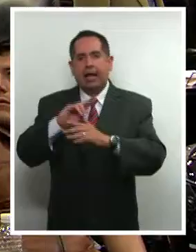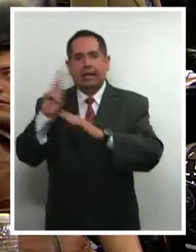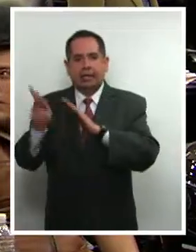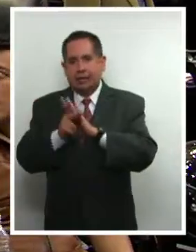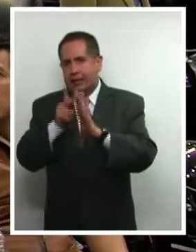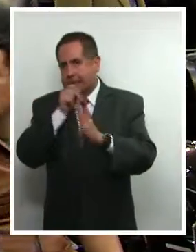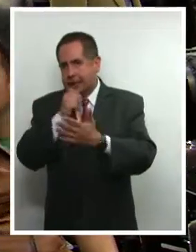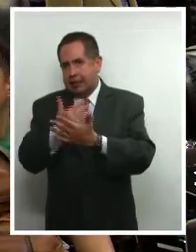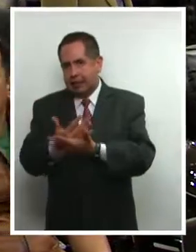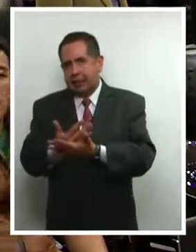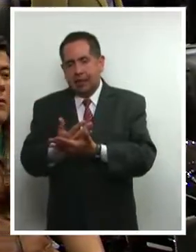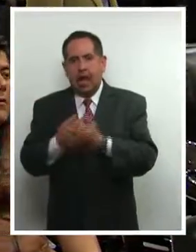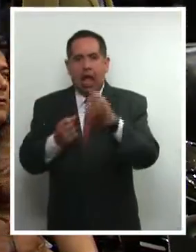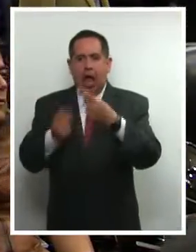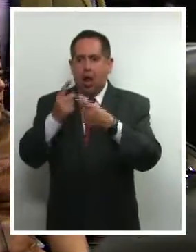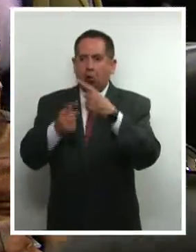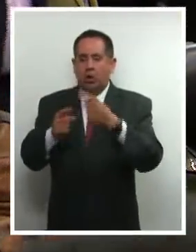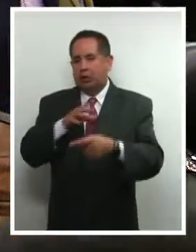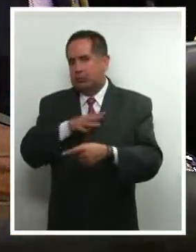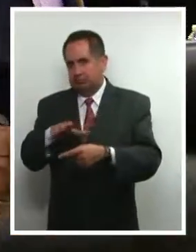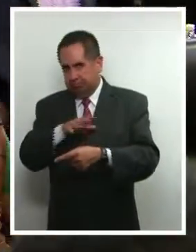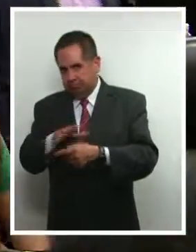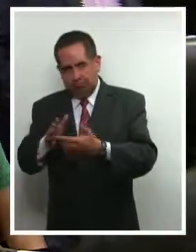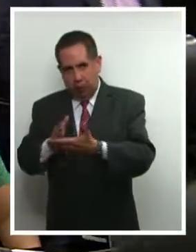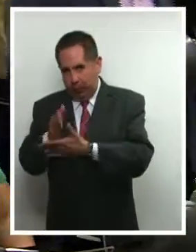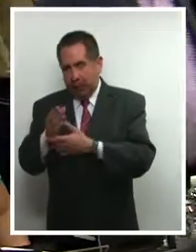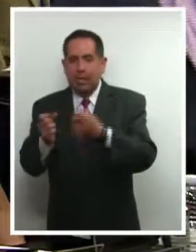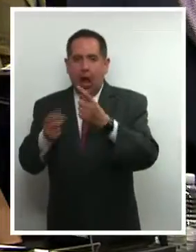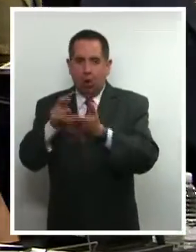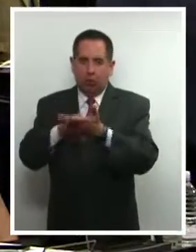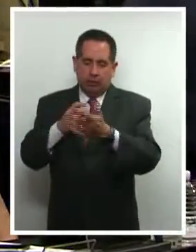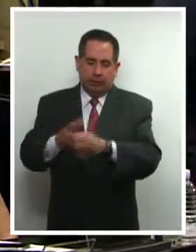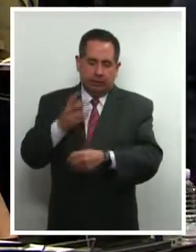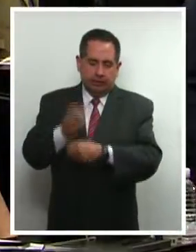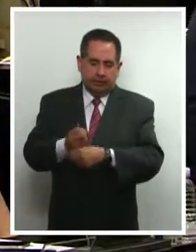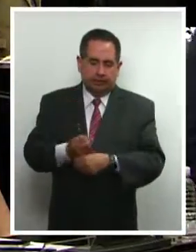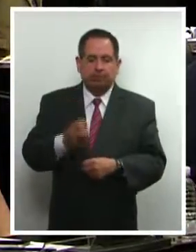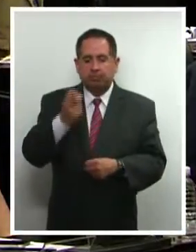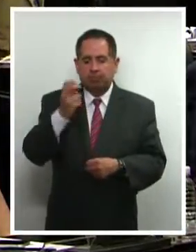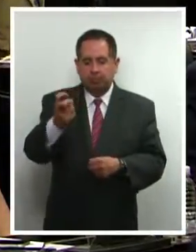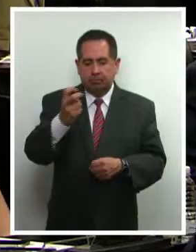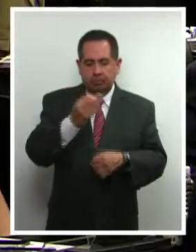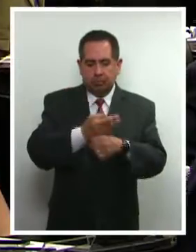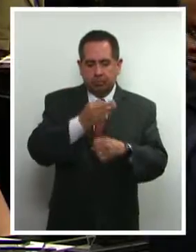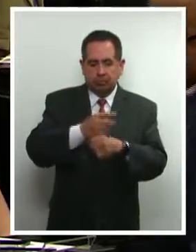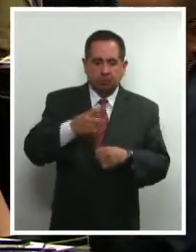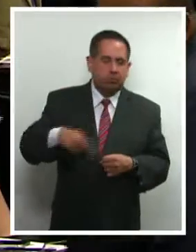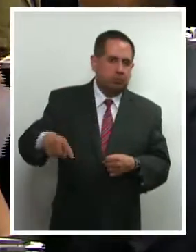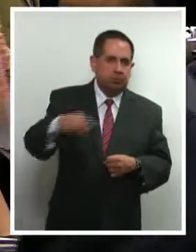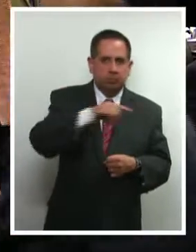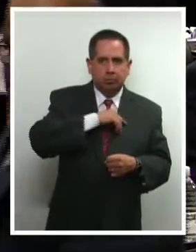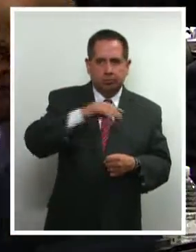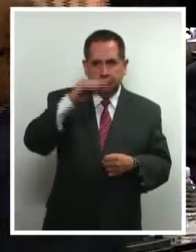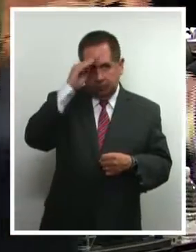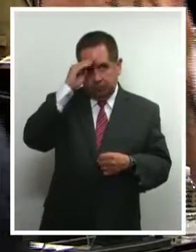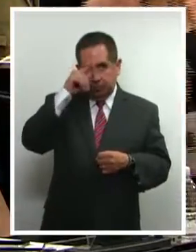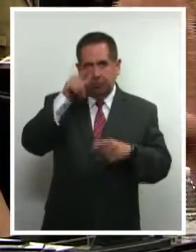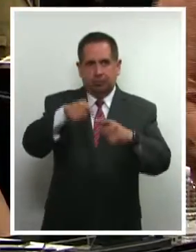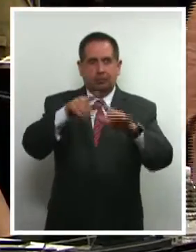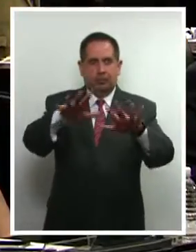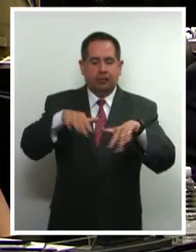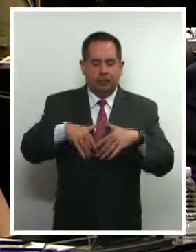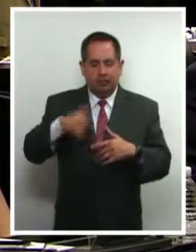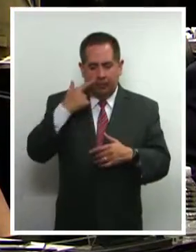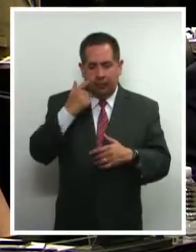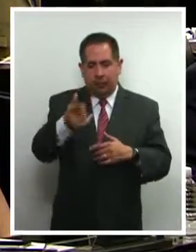y fueron rechazadas y quedó en los términos del dictamen, que es lo que está a consideración en estos momentos del Pleno. Lo invito